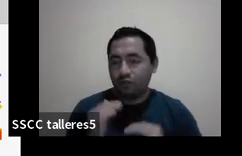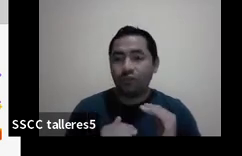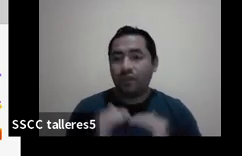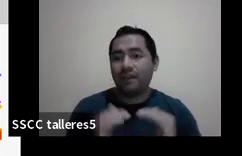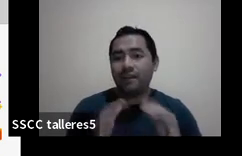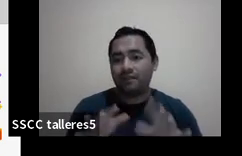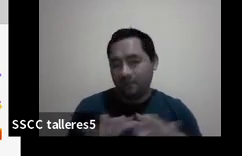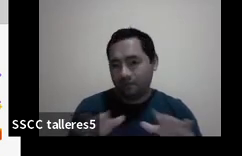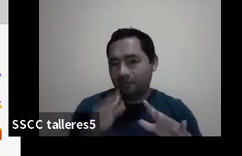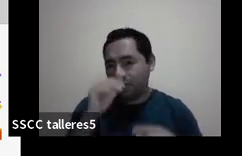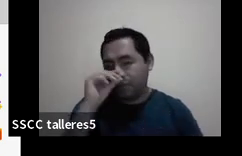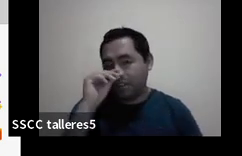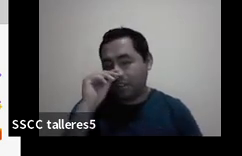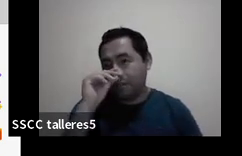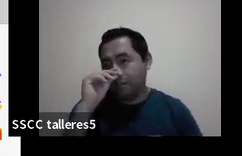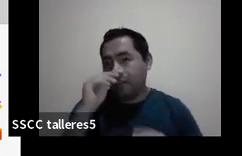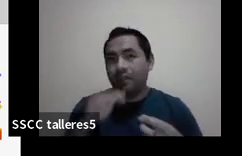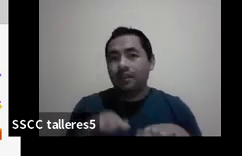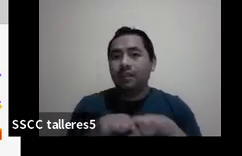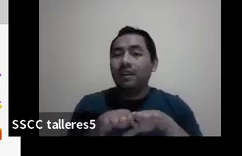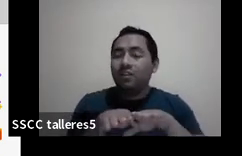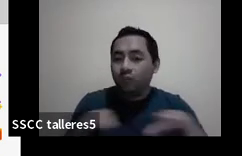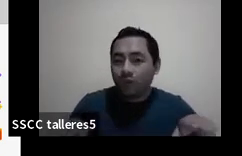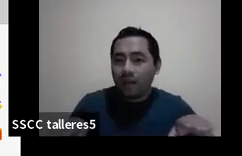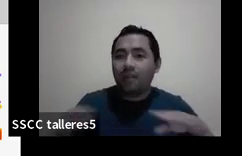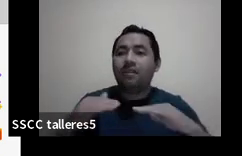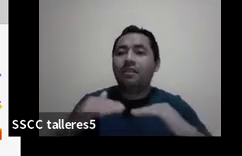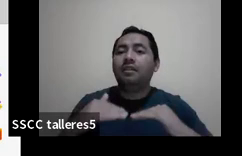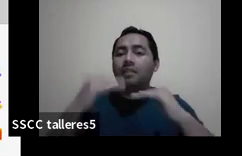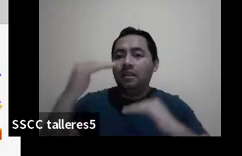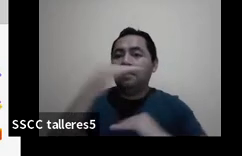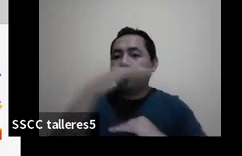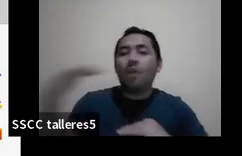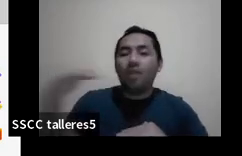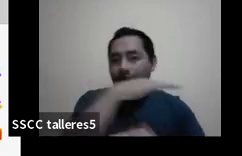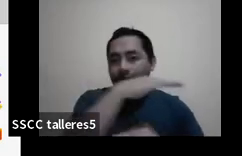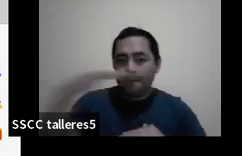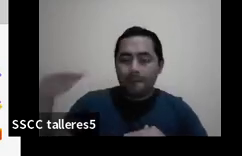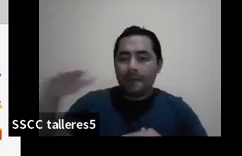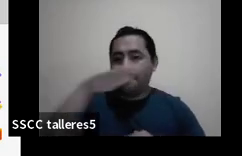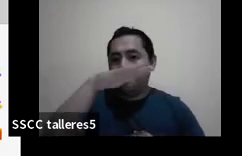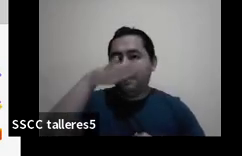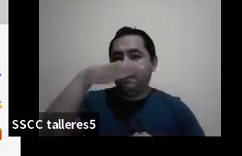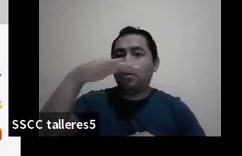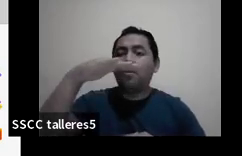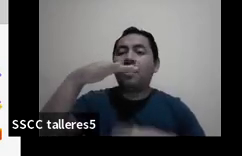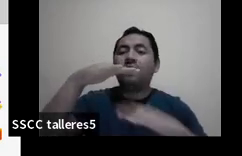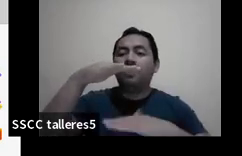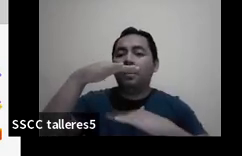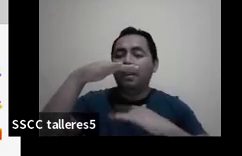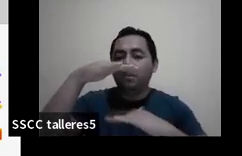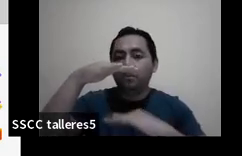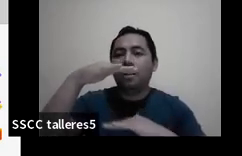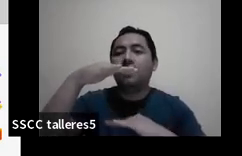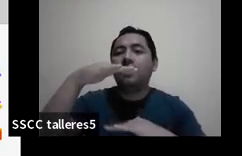en sus dos niveles, más o menos así, ¿no? Nivel estructural, nivel vocabulario. ¿Ya? nivel